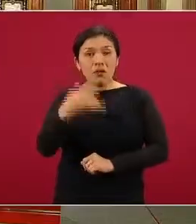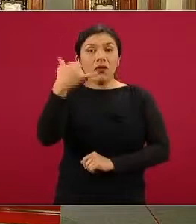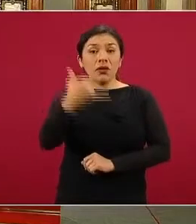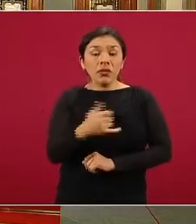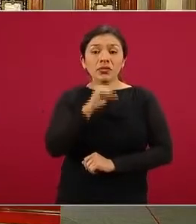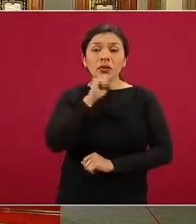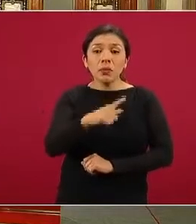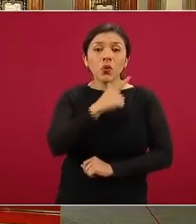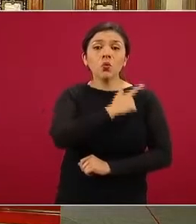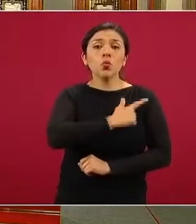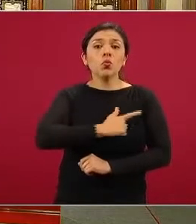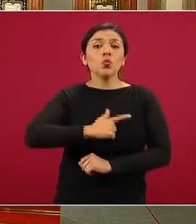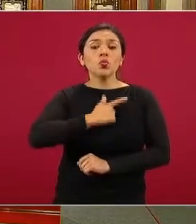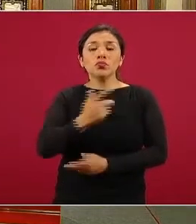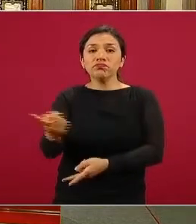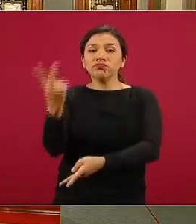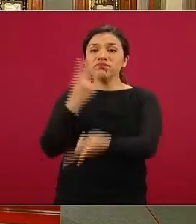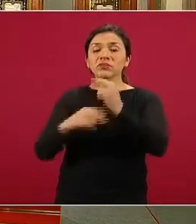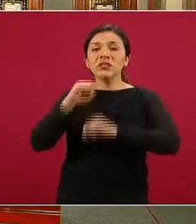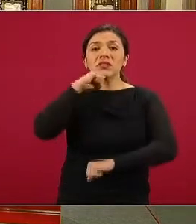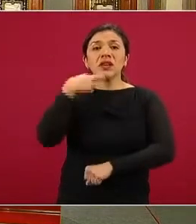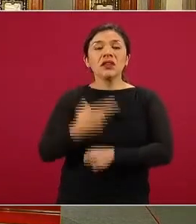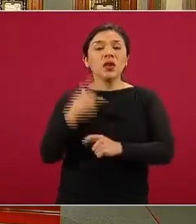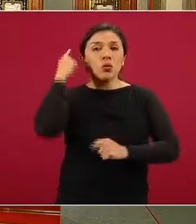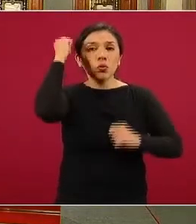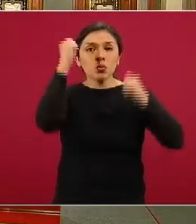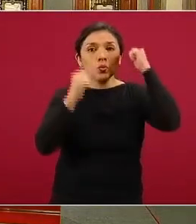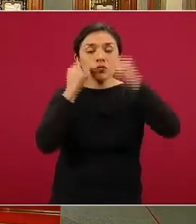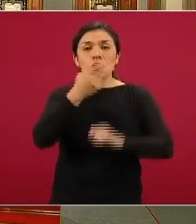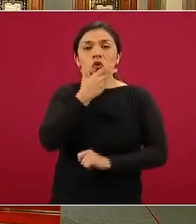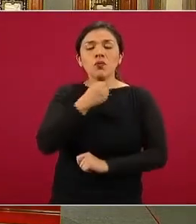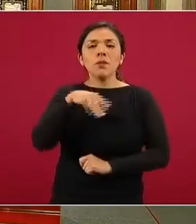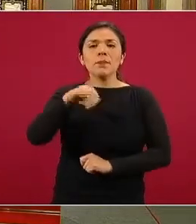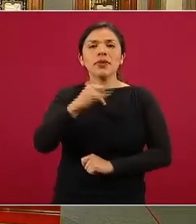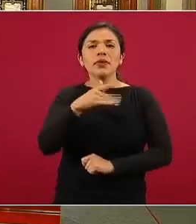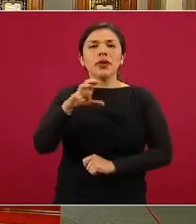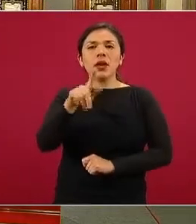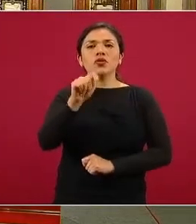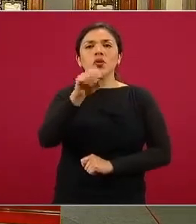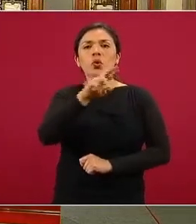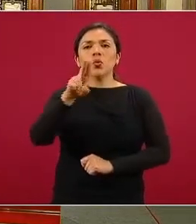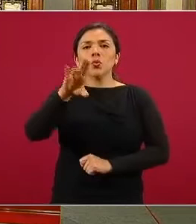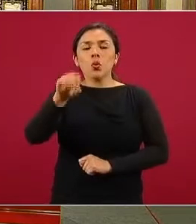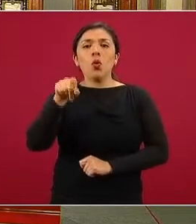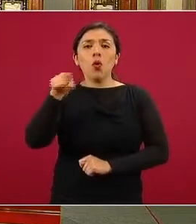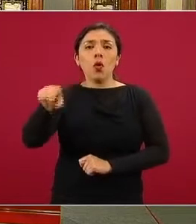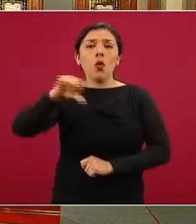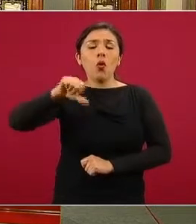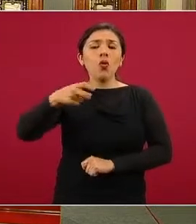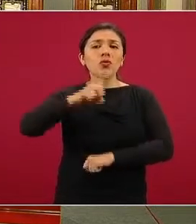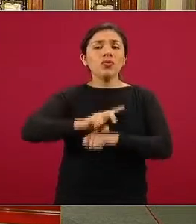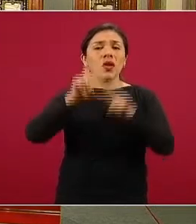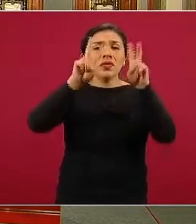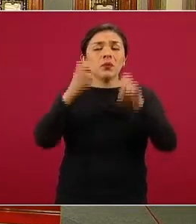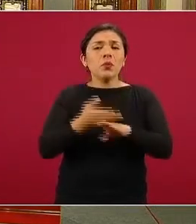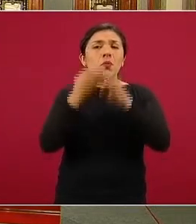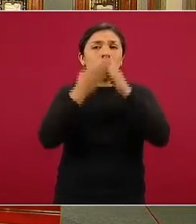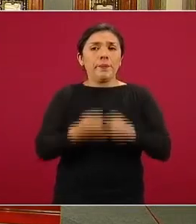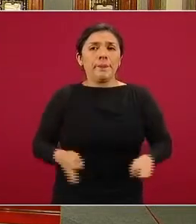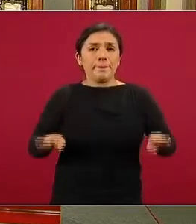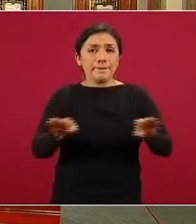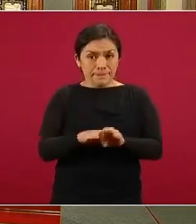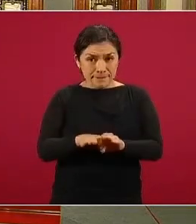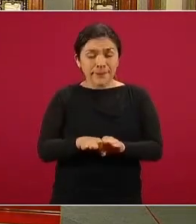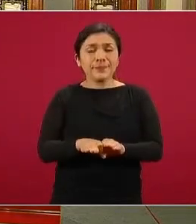gusto de recibir al secretario de Turismo, Miguel Torruco Márquez, quien nos trae un tema importante,